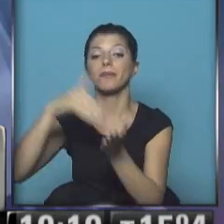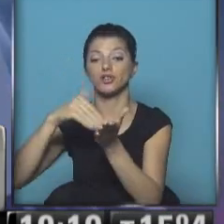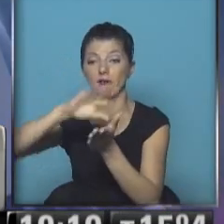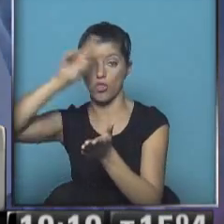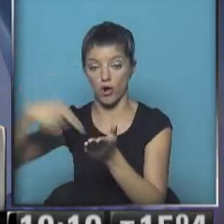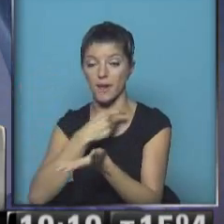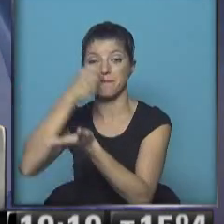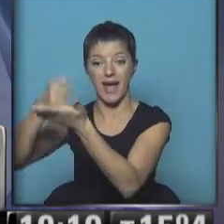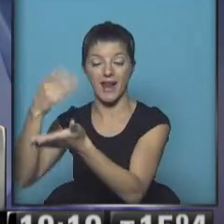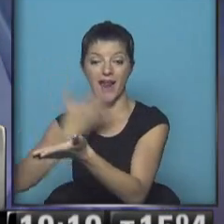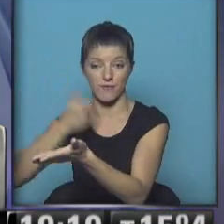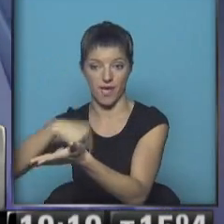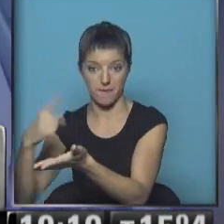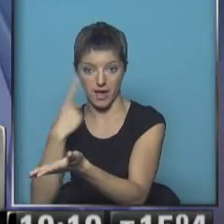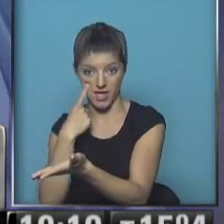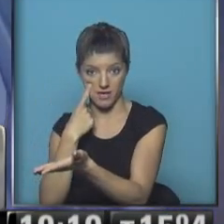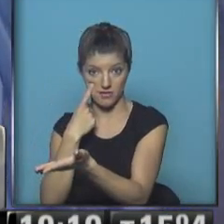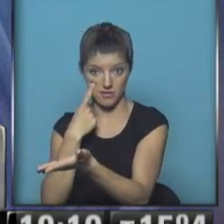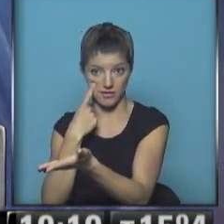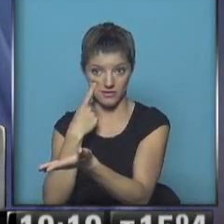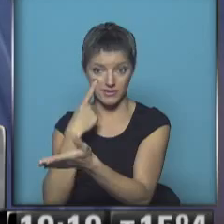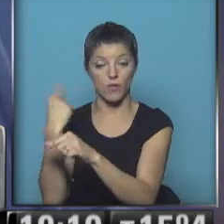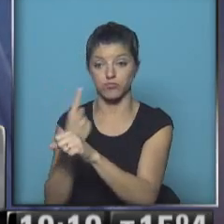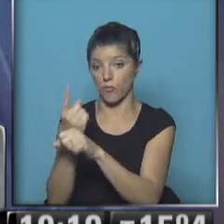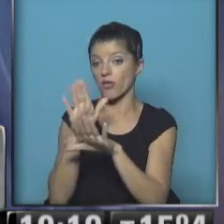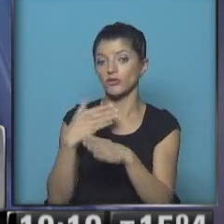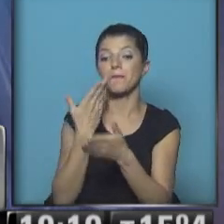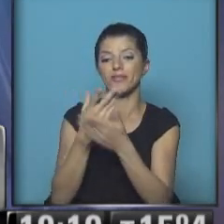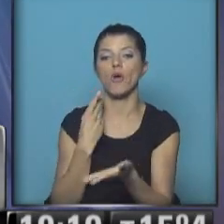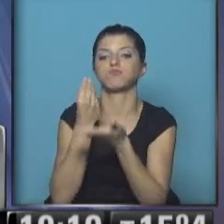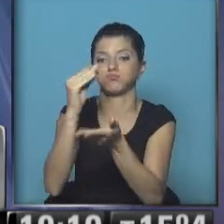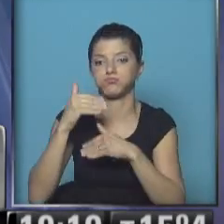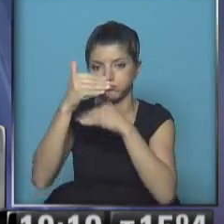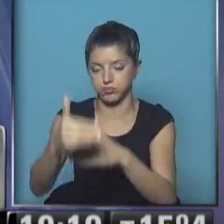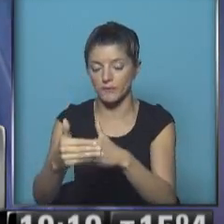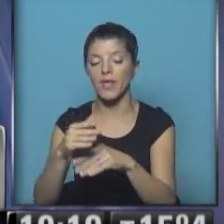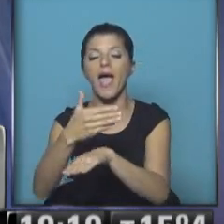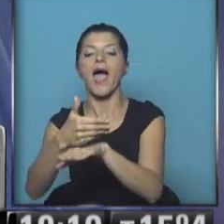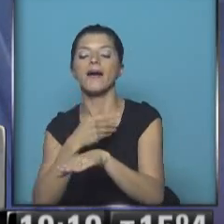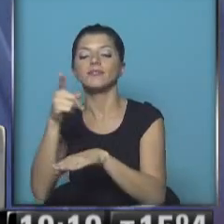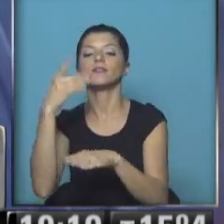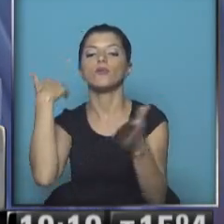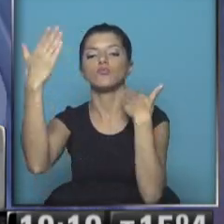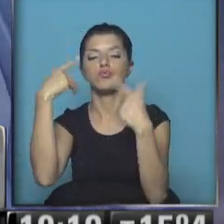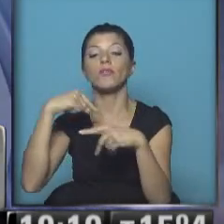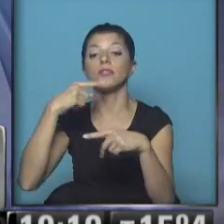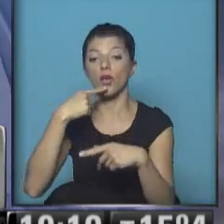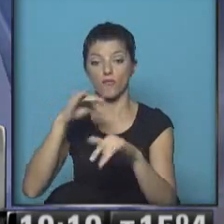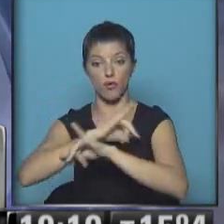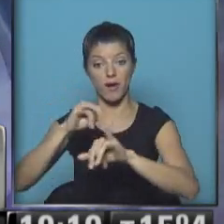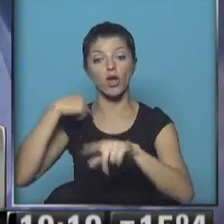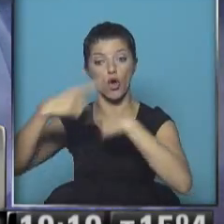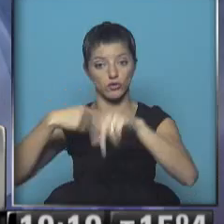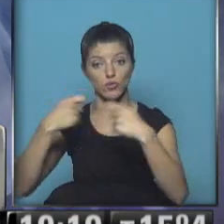Monetario Internacional. Poco antes, en un comunicado, el gobierno heleno afirmó que sigue en la mesa de negociación mientras avanza